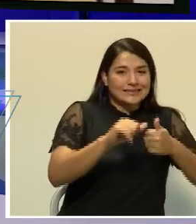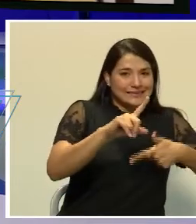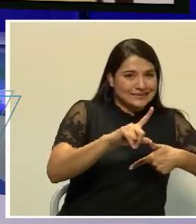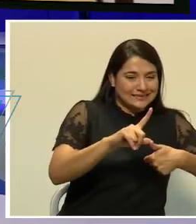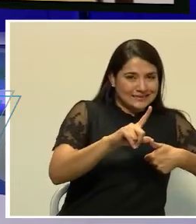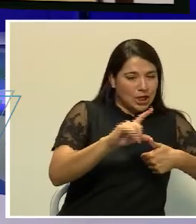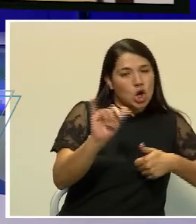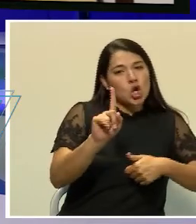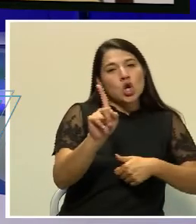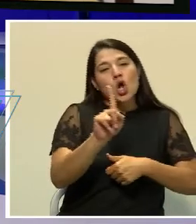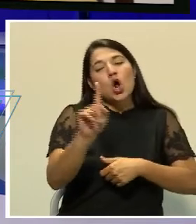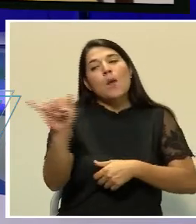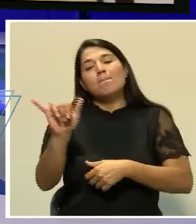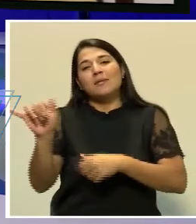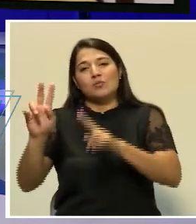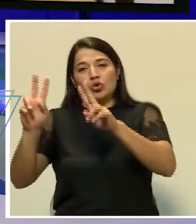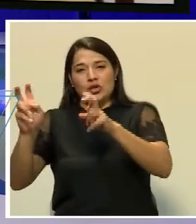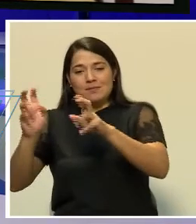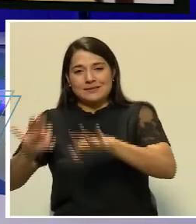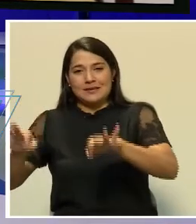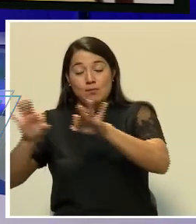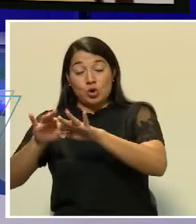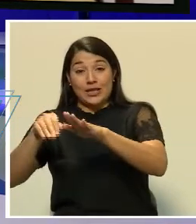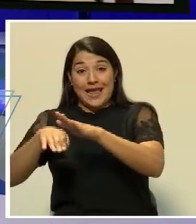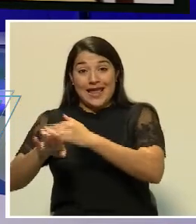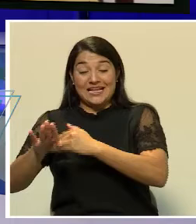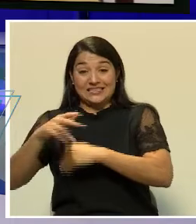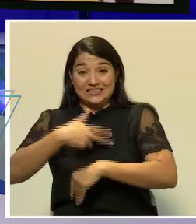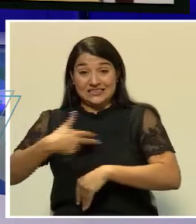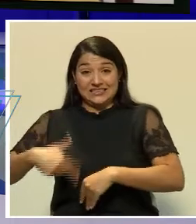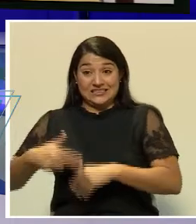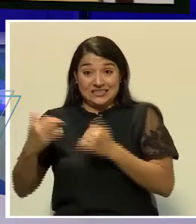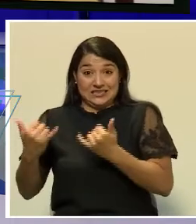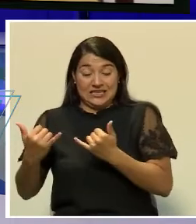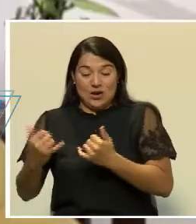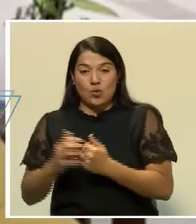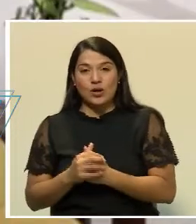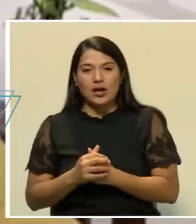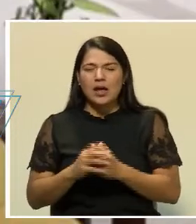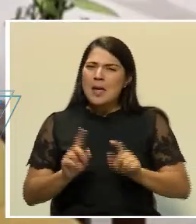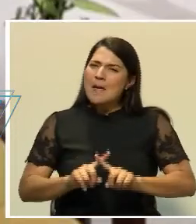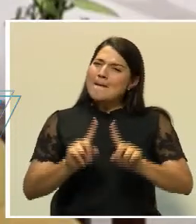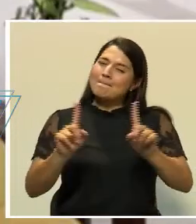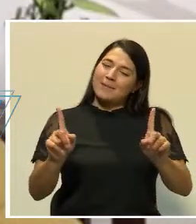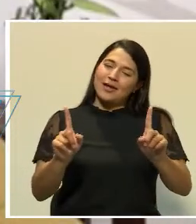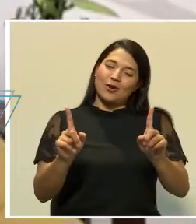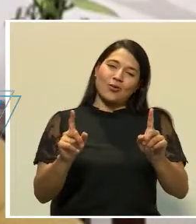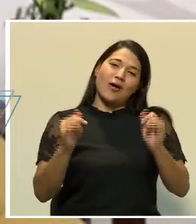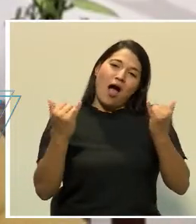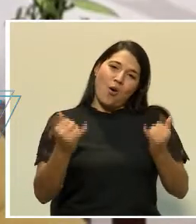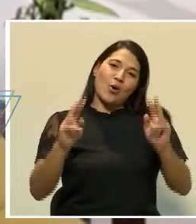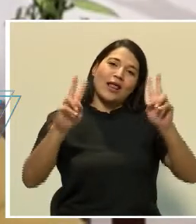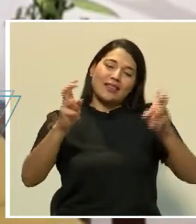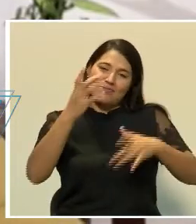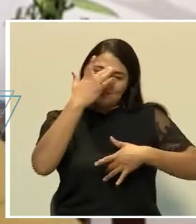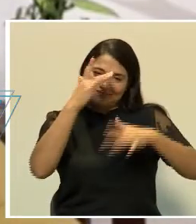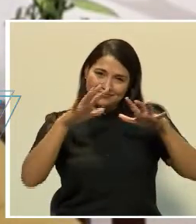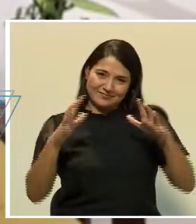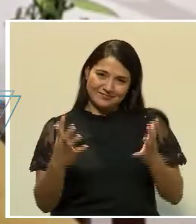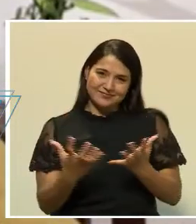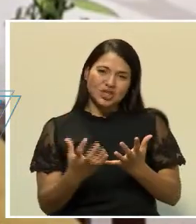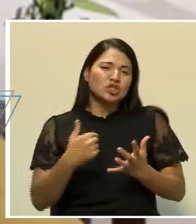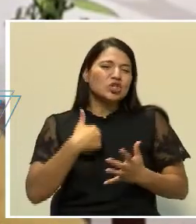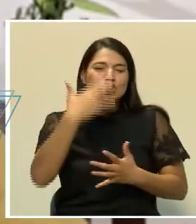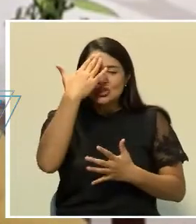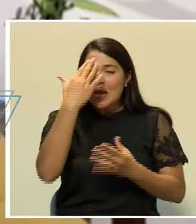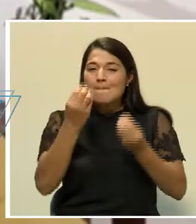cabeza a las personas que están haciendo arte en China. Aunque con el tema de la pandemia no me queda duda de que muchísimos artistas a nivel global